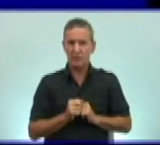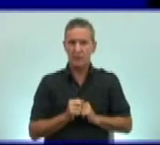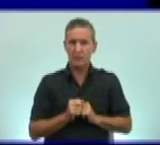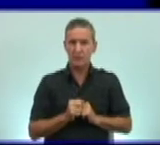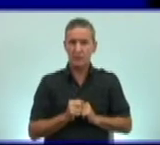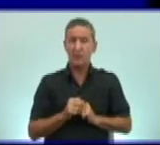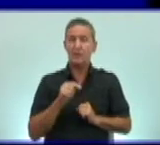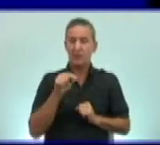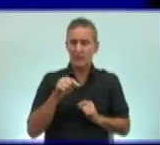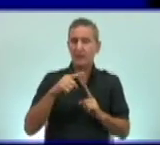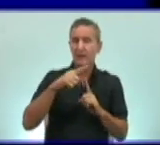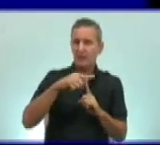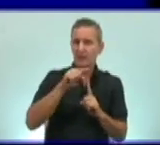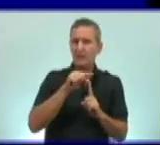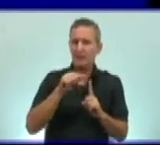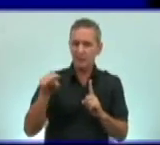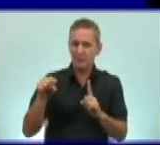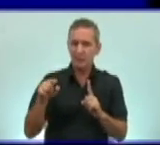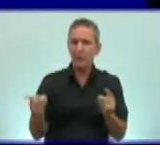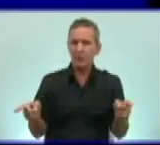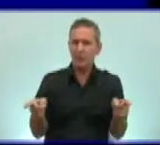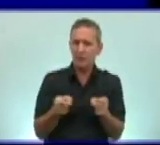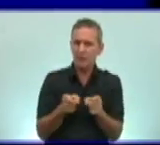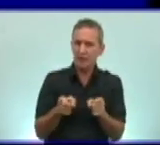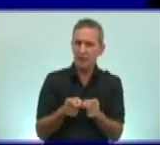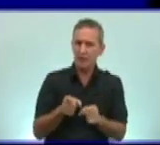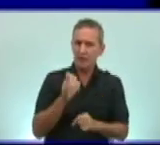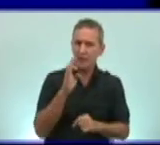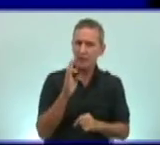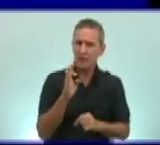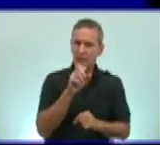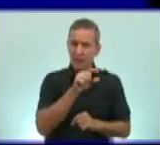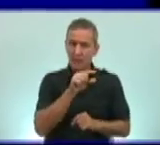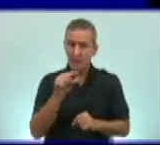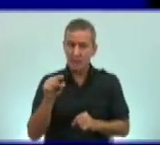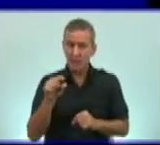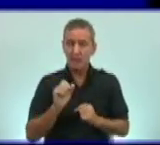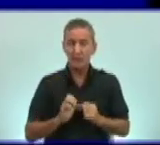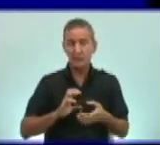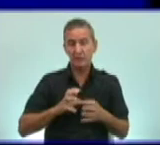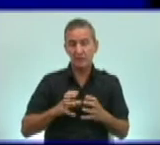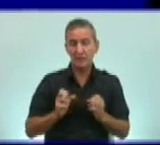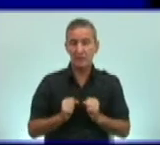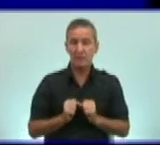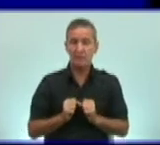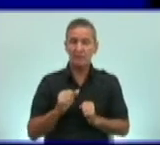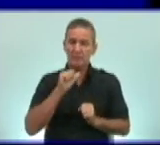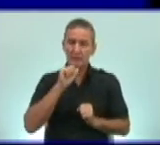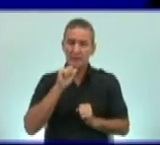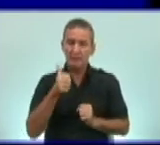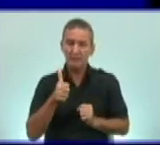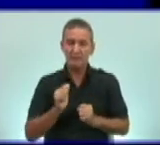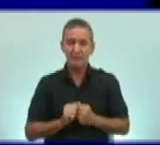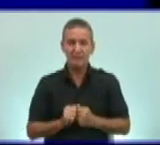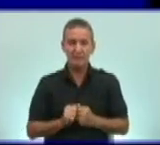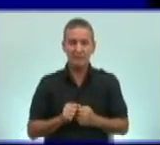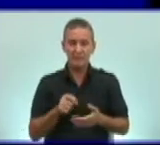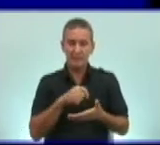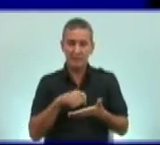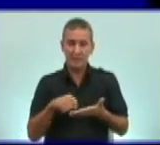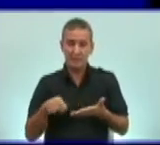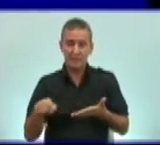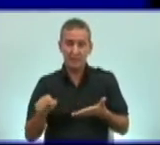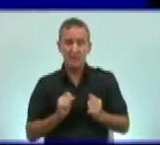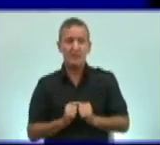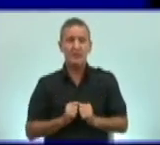temas vamos a abreviar esa fórmula de forma tal que nos sea más fácil escribir la fórmula del ácido acético, y a